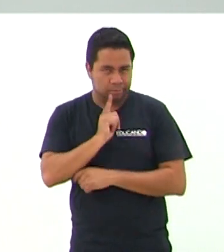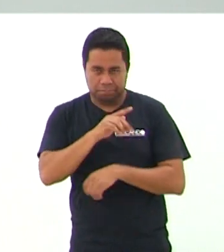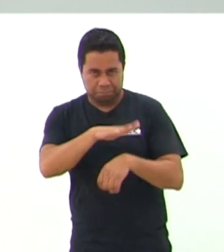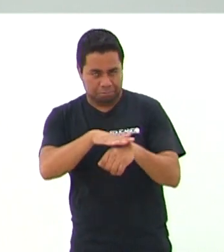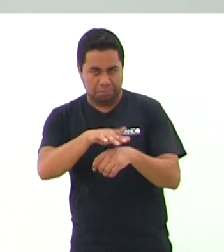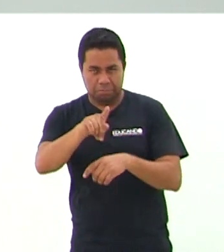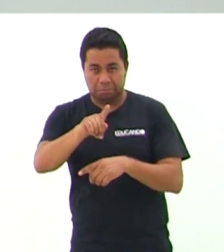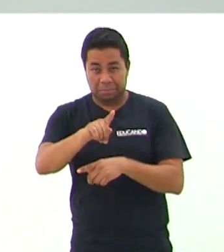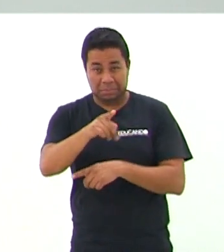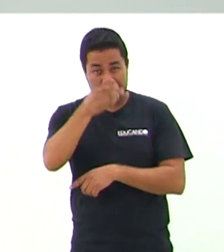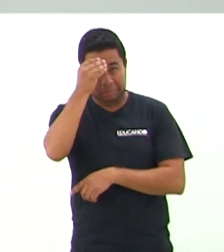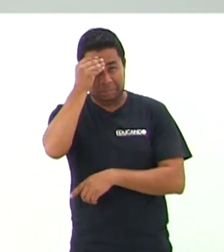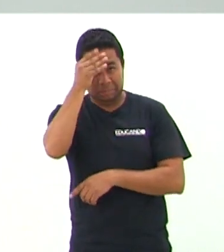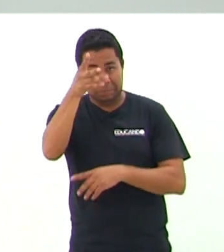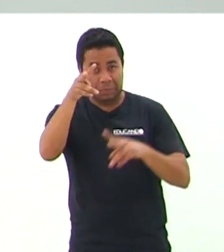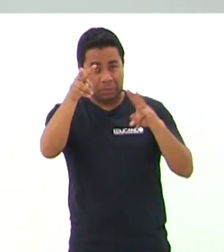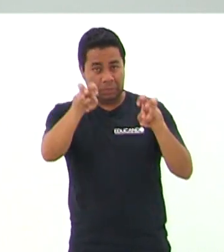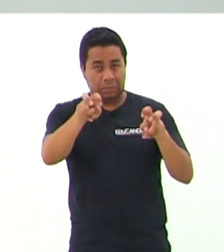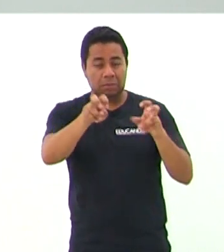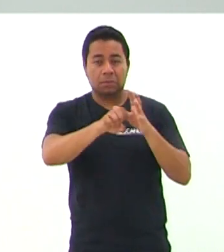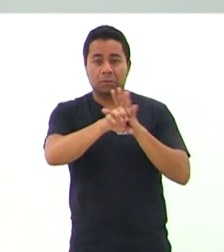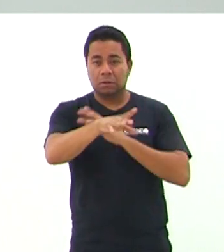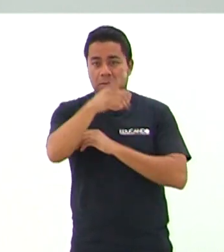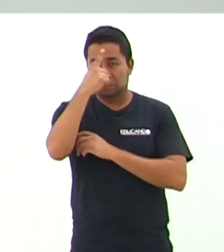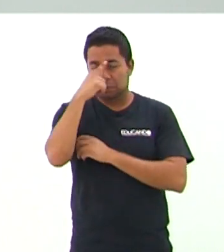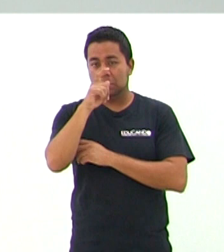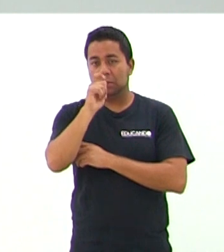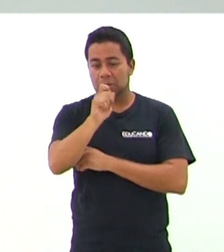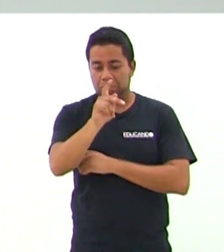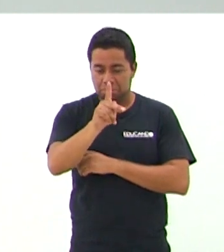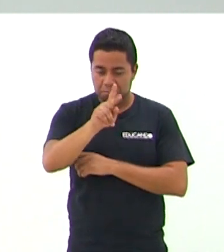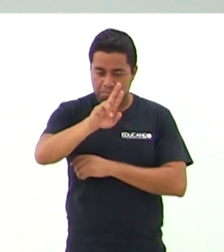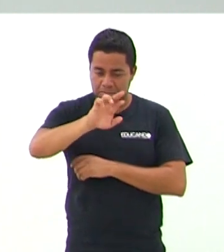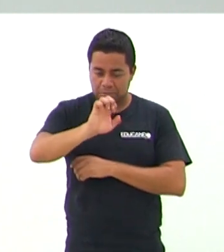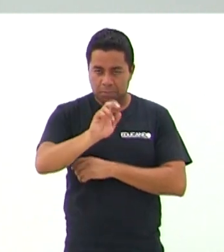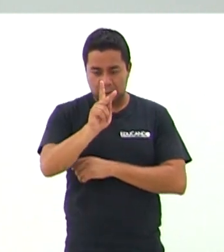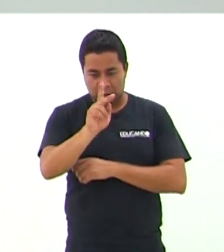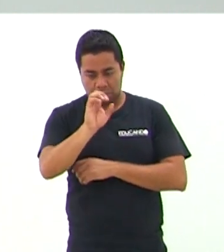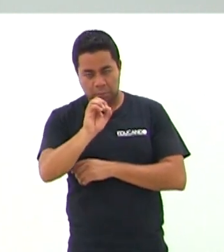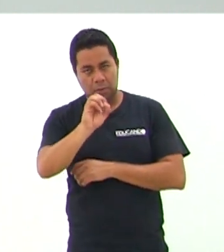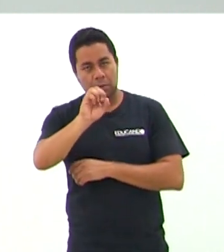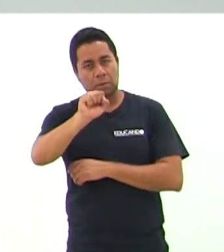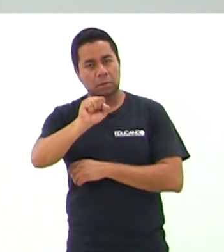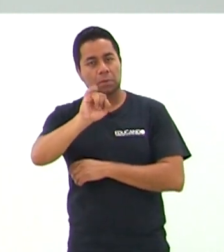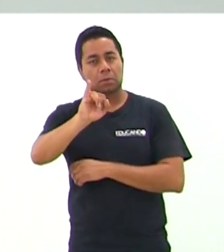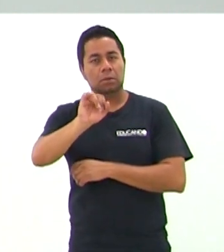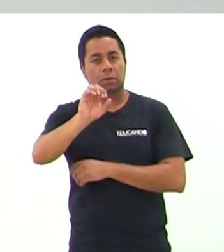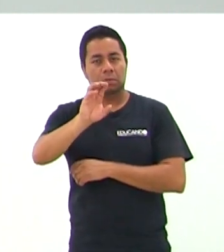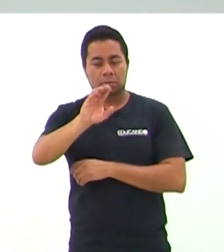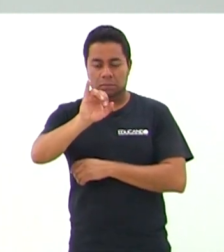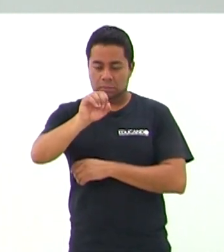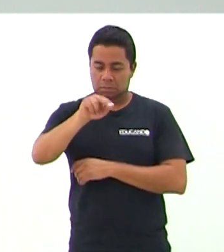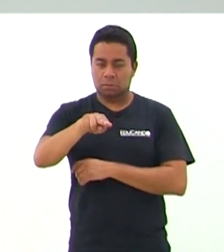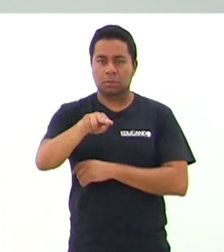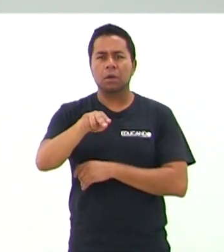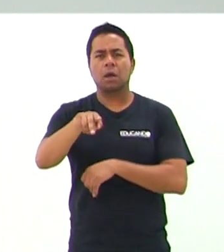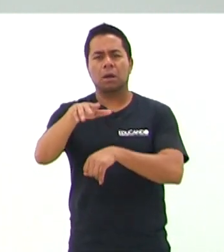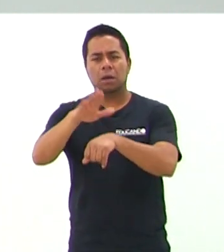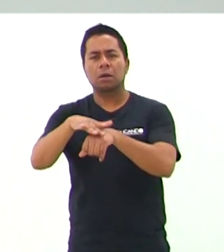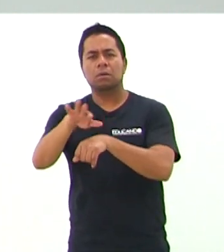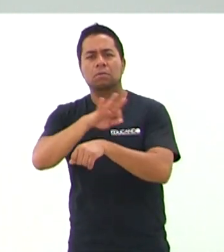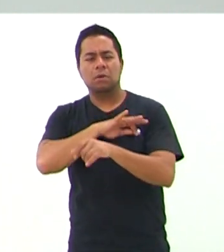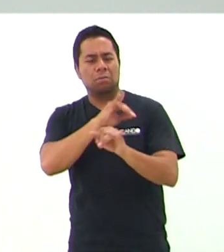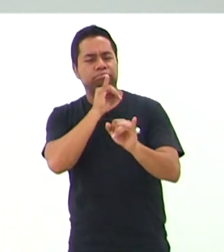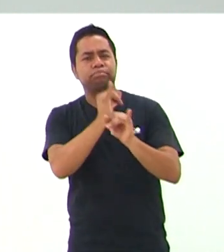recuerdas el tema de lo que son las preposiciones, te invito para que puedas ingresar a la página de internet